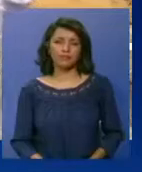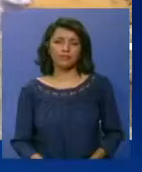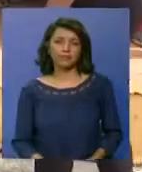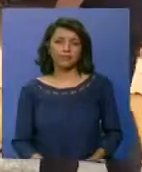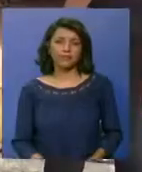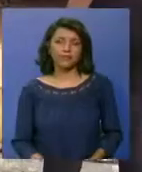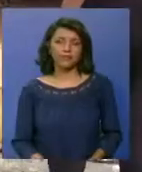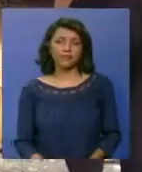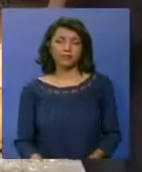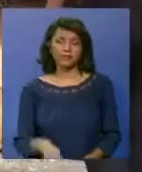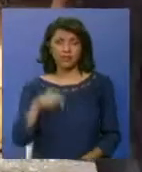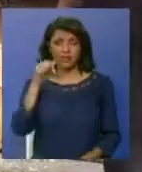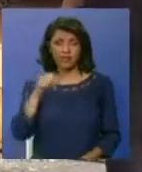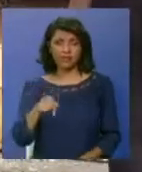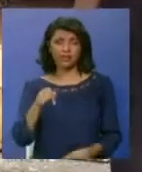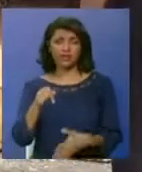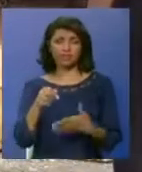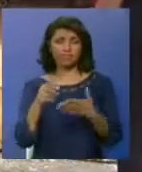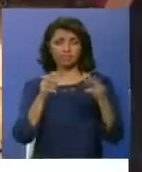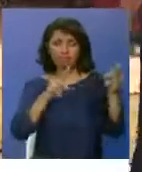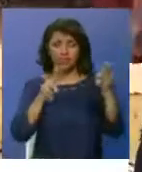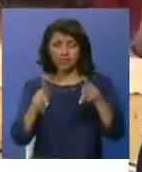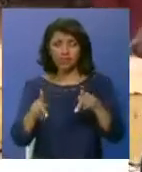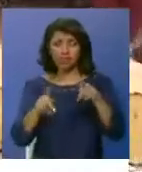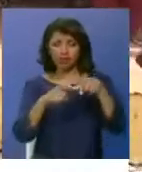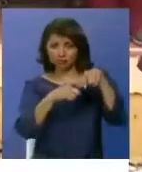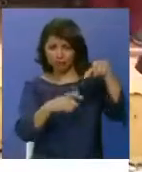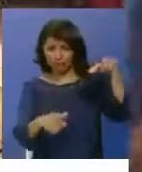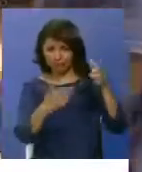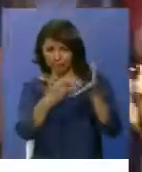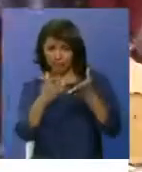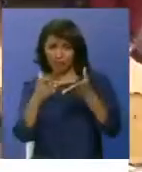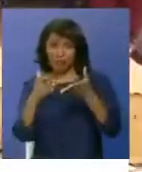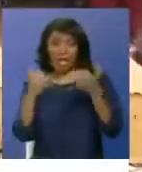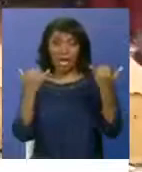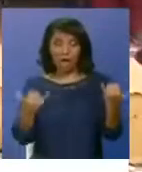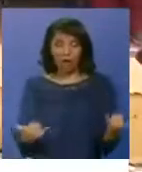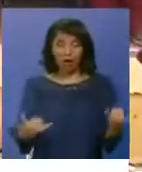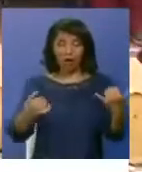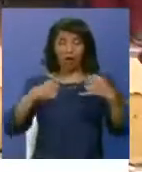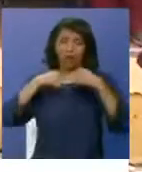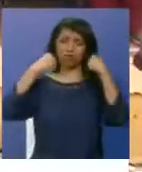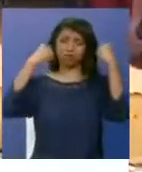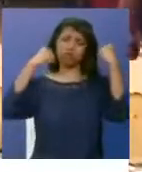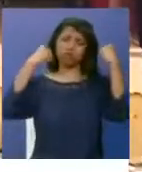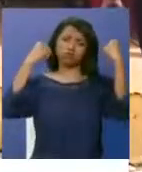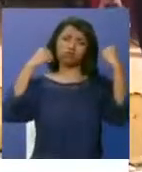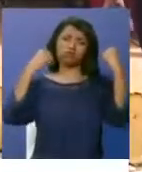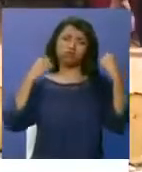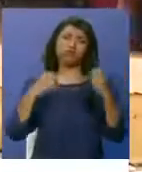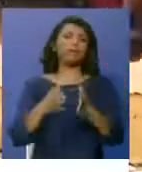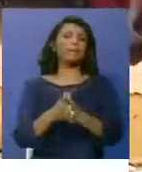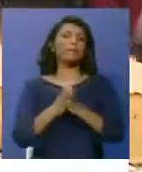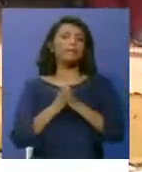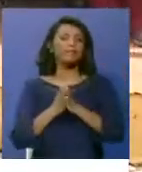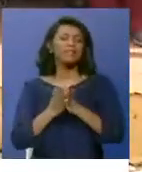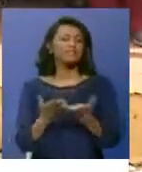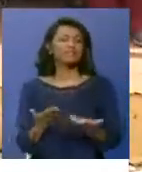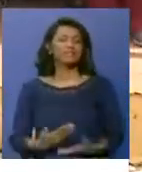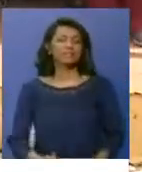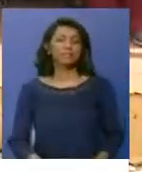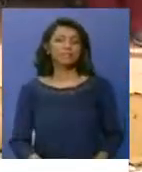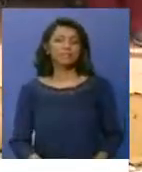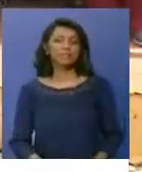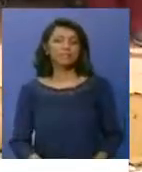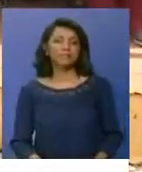Gretel, acá lo que los billeteros están reclamando o exigiendo principalmente es que